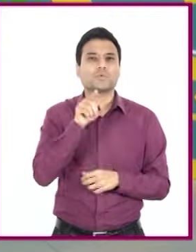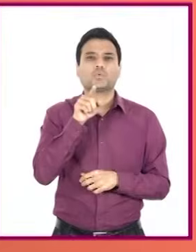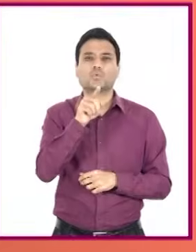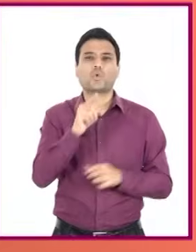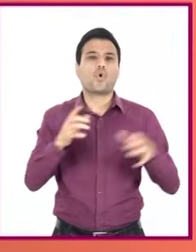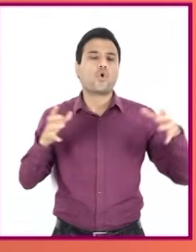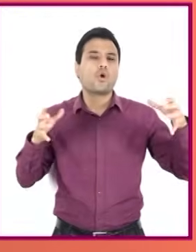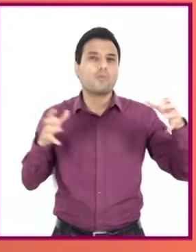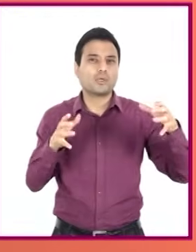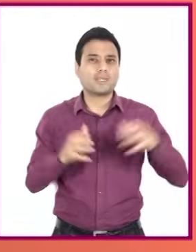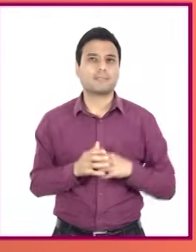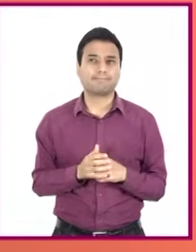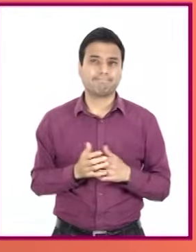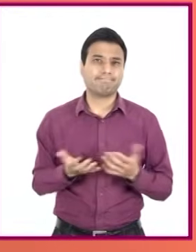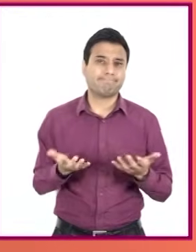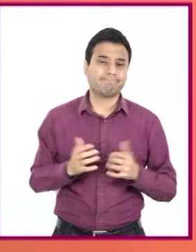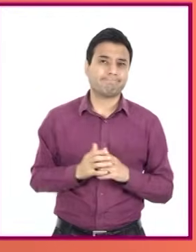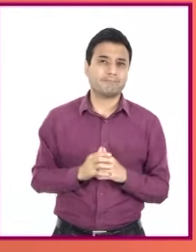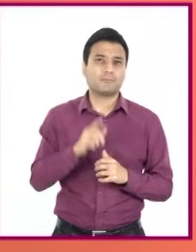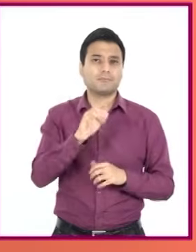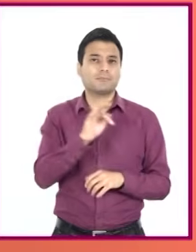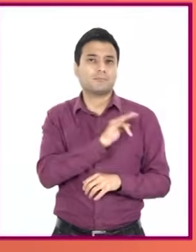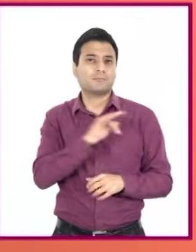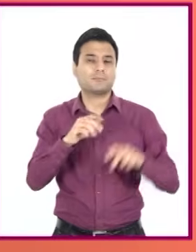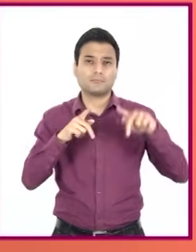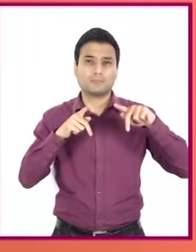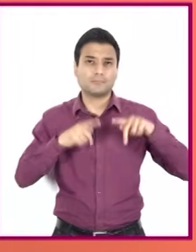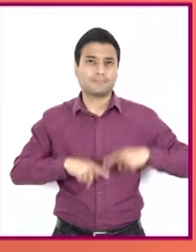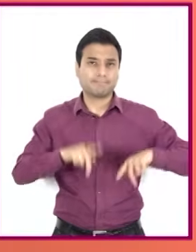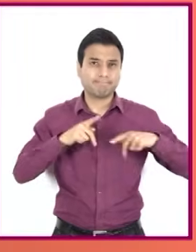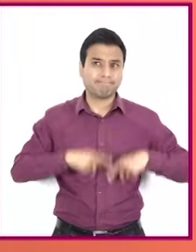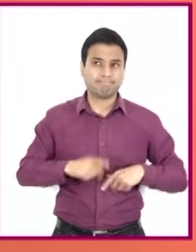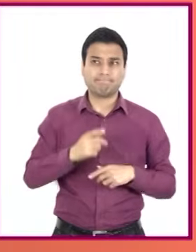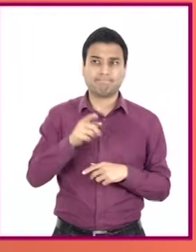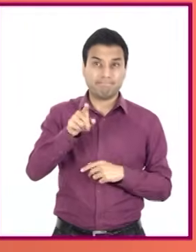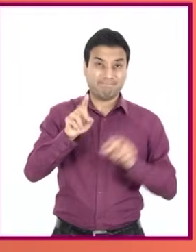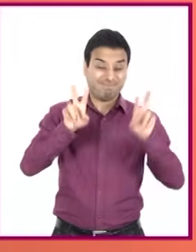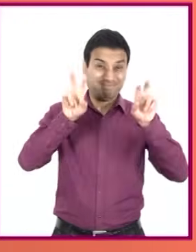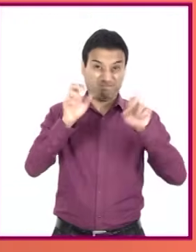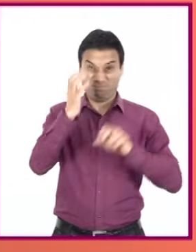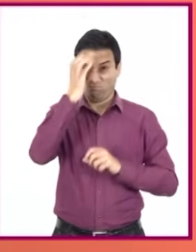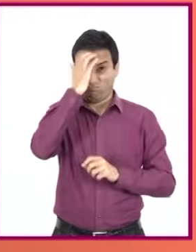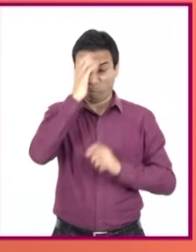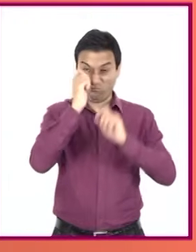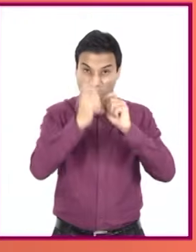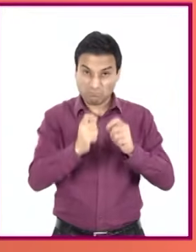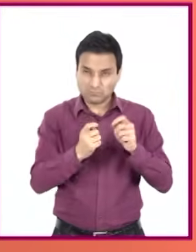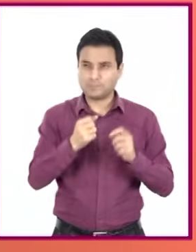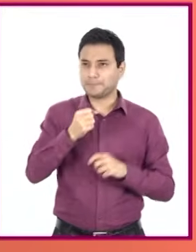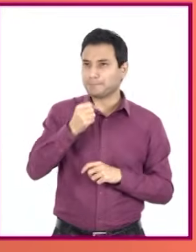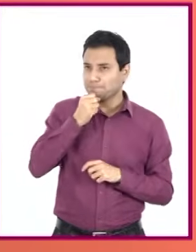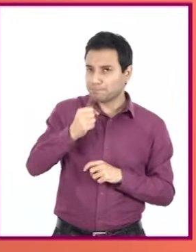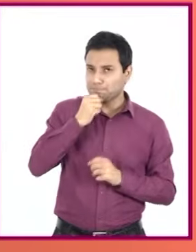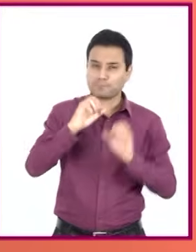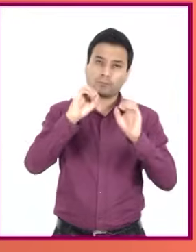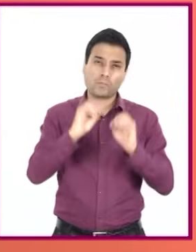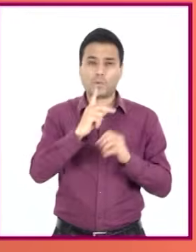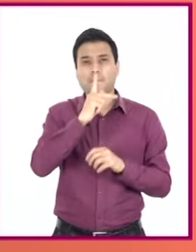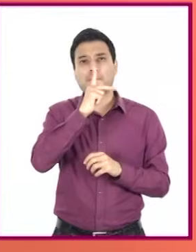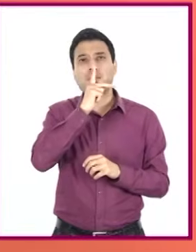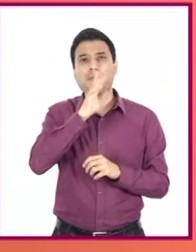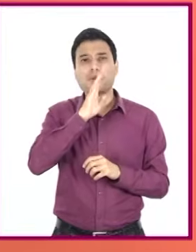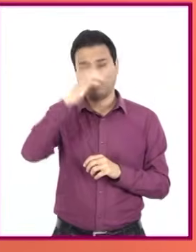comunidad. Pueden entrevistar a personas que conozcan del tema o pregunten a sus papás sobre su experiencia